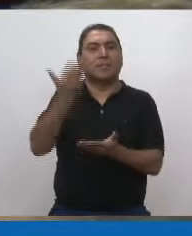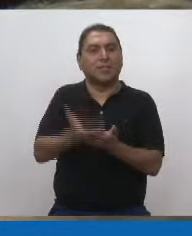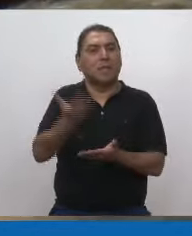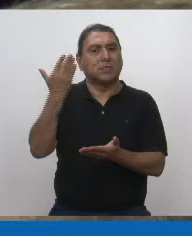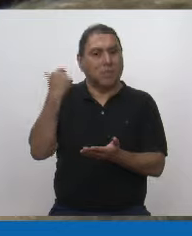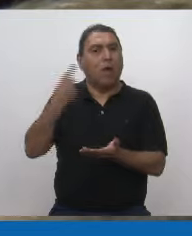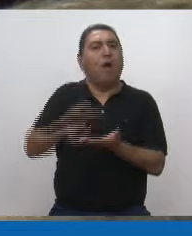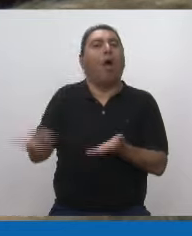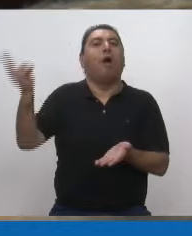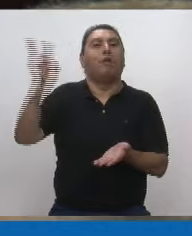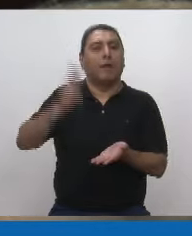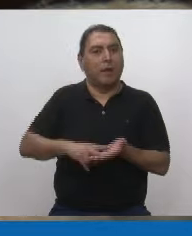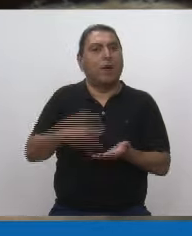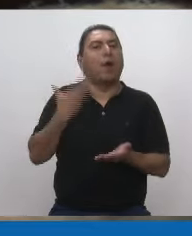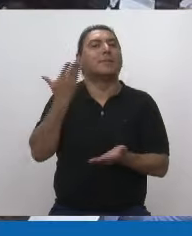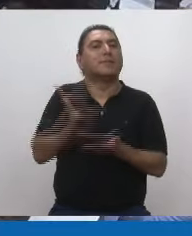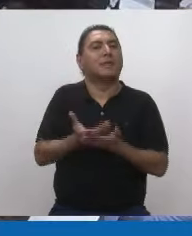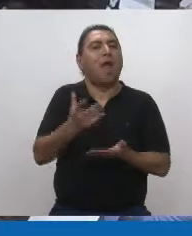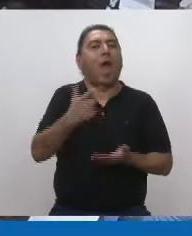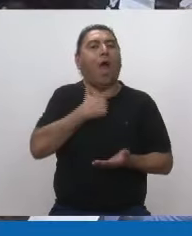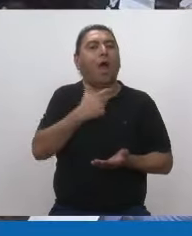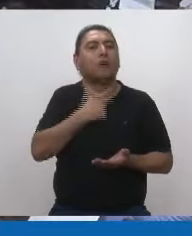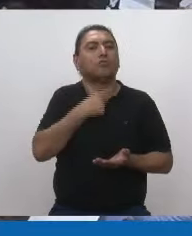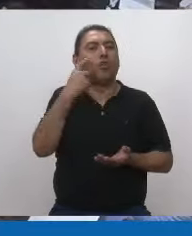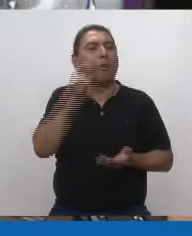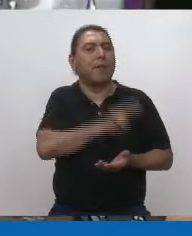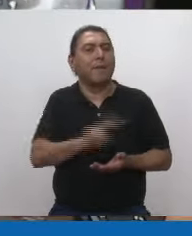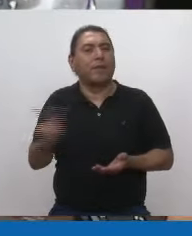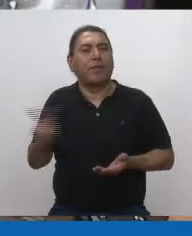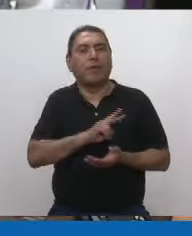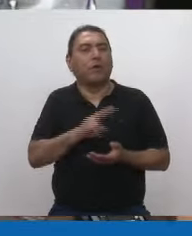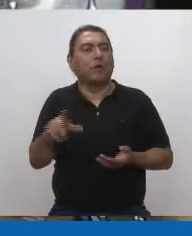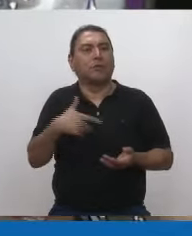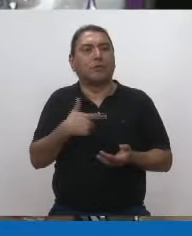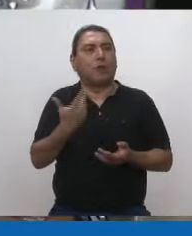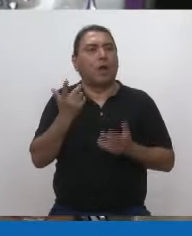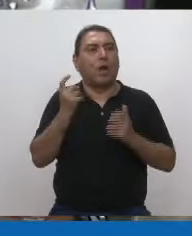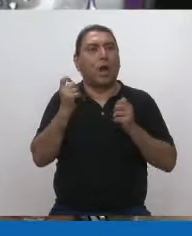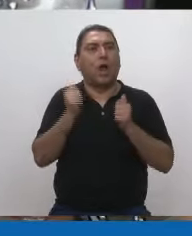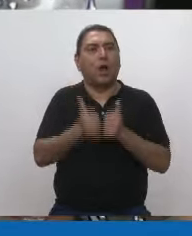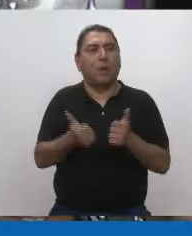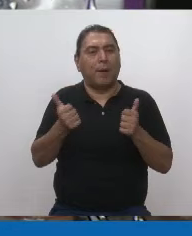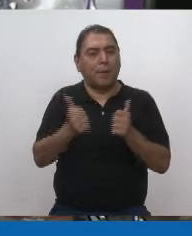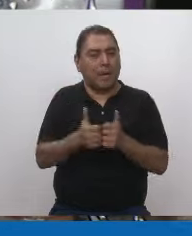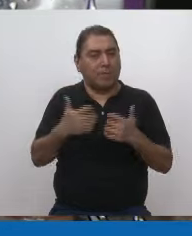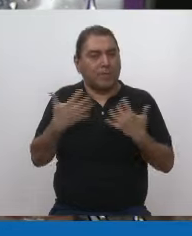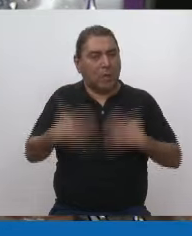lo presenté en agosto de 2022 con amplio acompañamiento